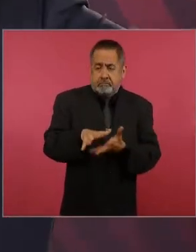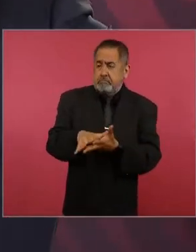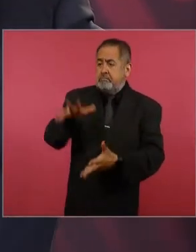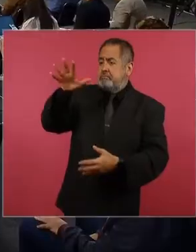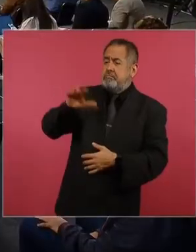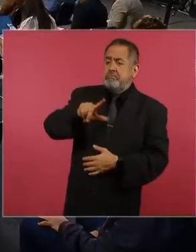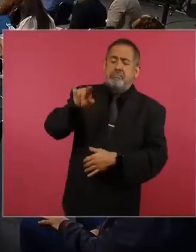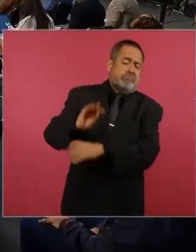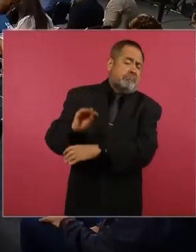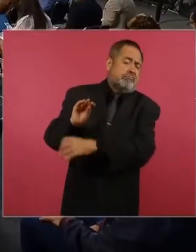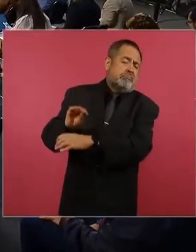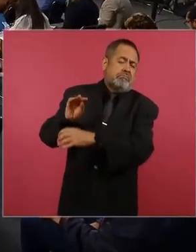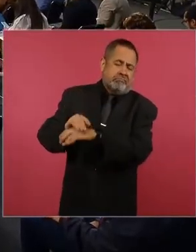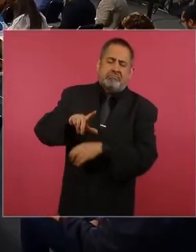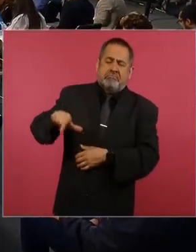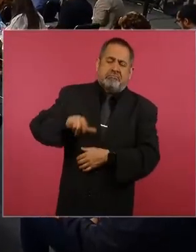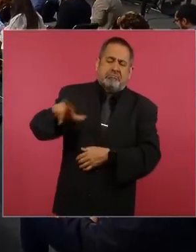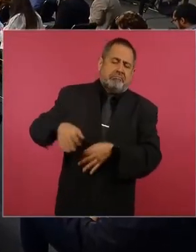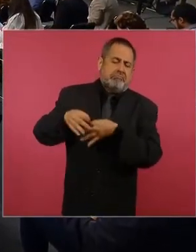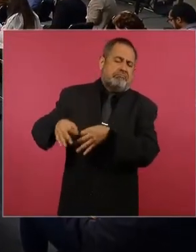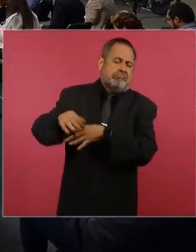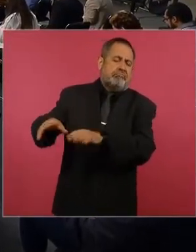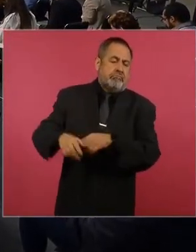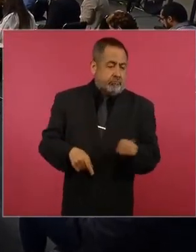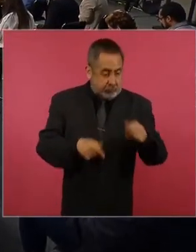mayoría de los presos.